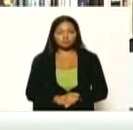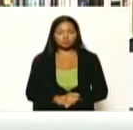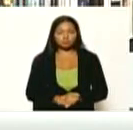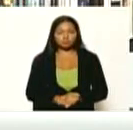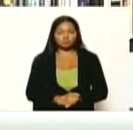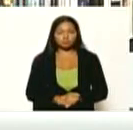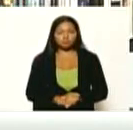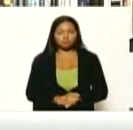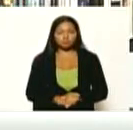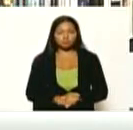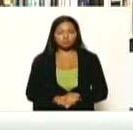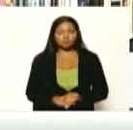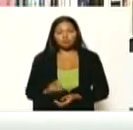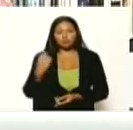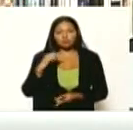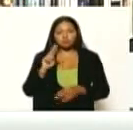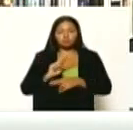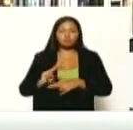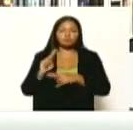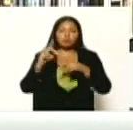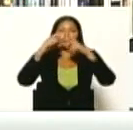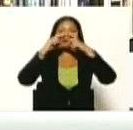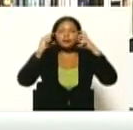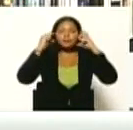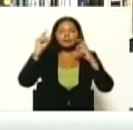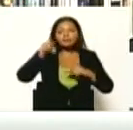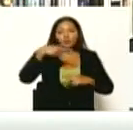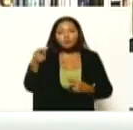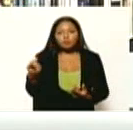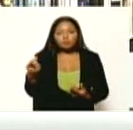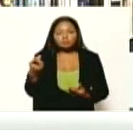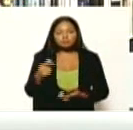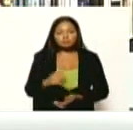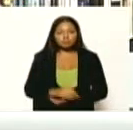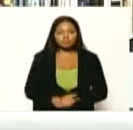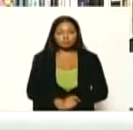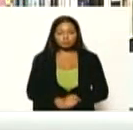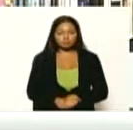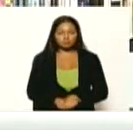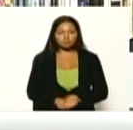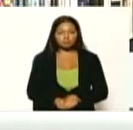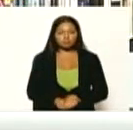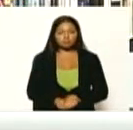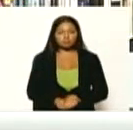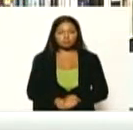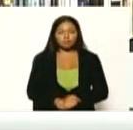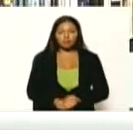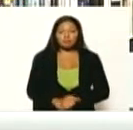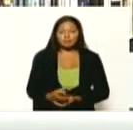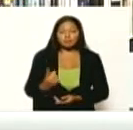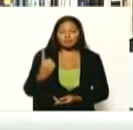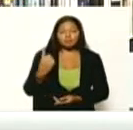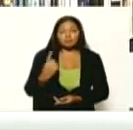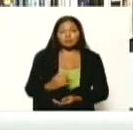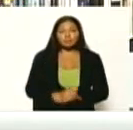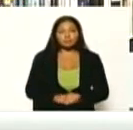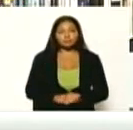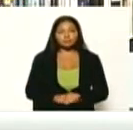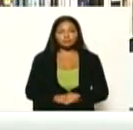¿Vale la pena la mascarilla o no vale la pena la mascarilla? ¿Vale la pena